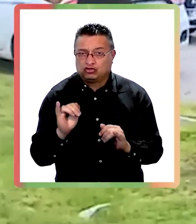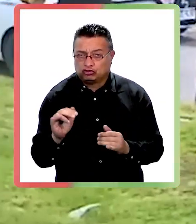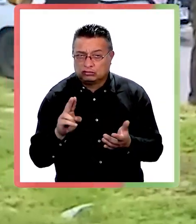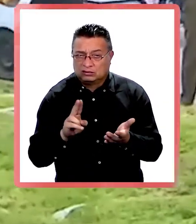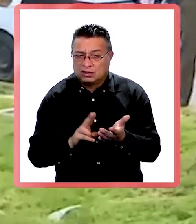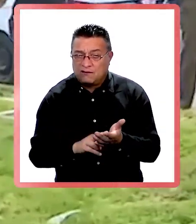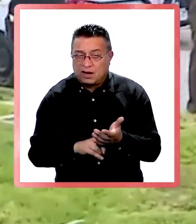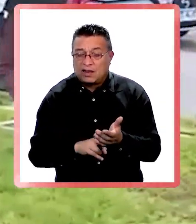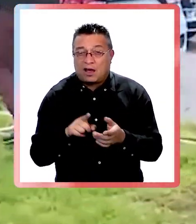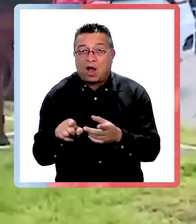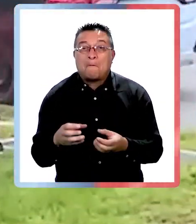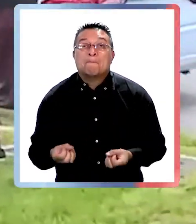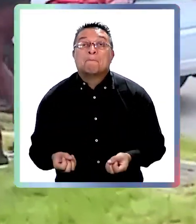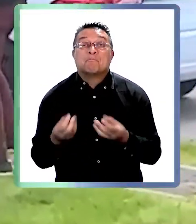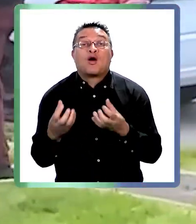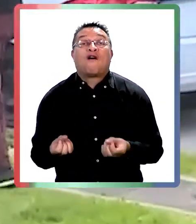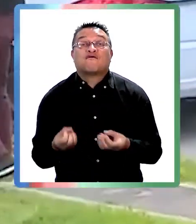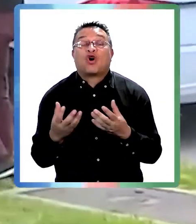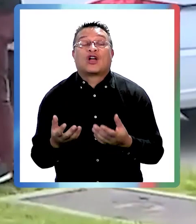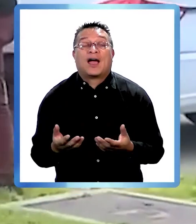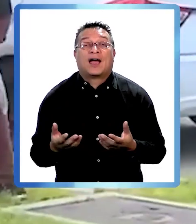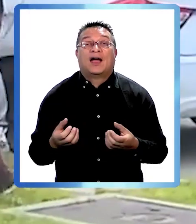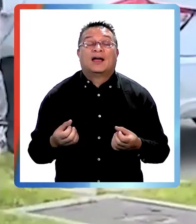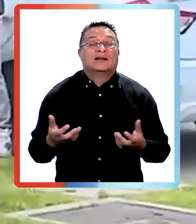efectivamente provoca